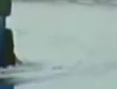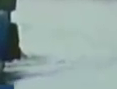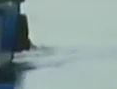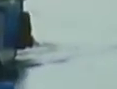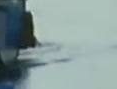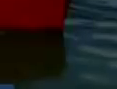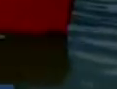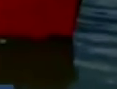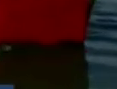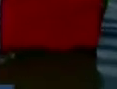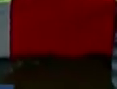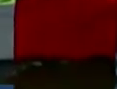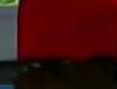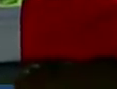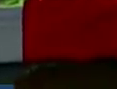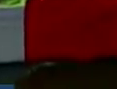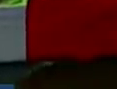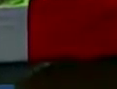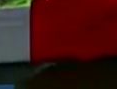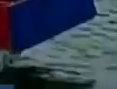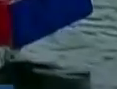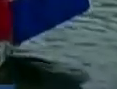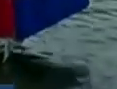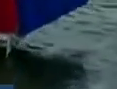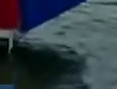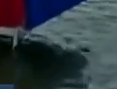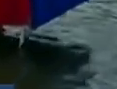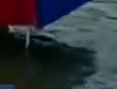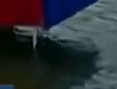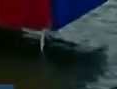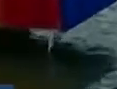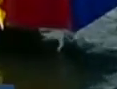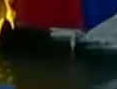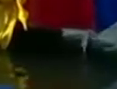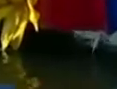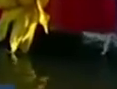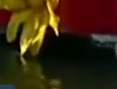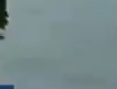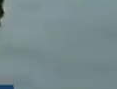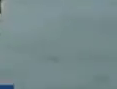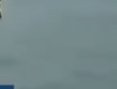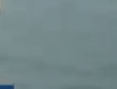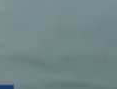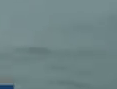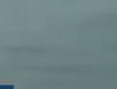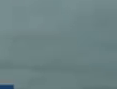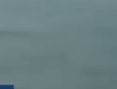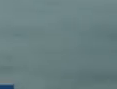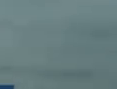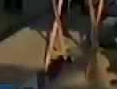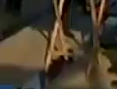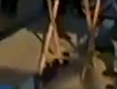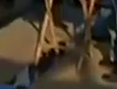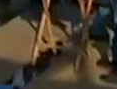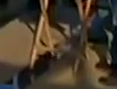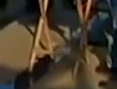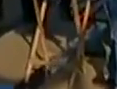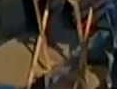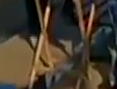Se realizó desfile náutico en el Estero Salado en honor a la perla del Pacífico. La información al regresar.